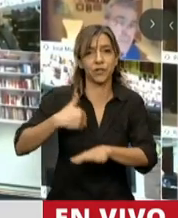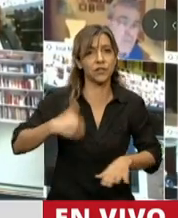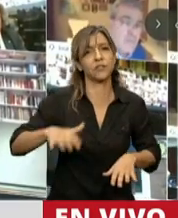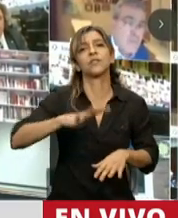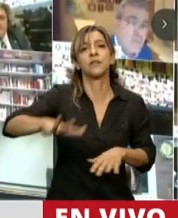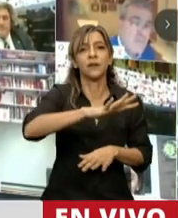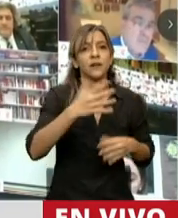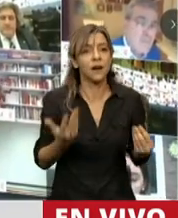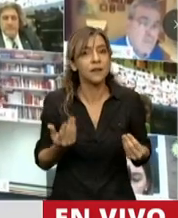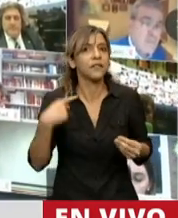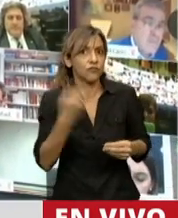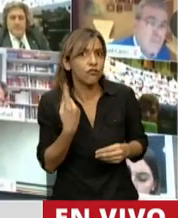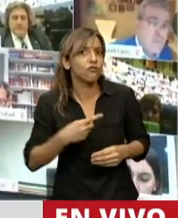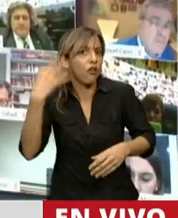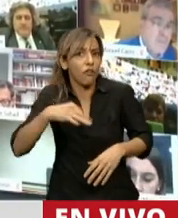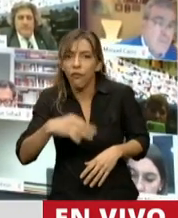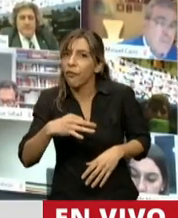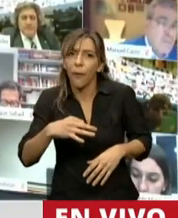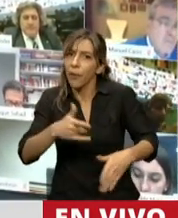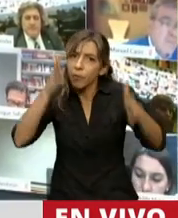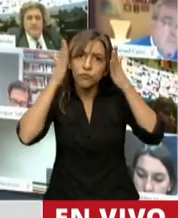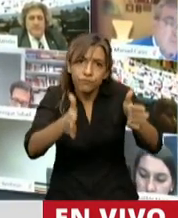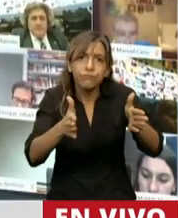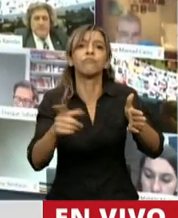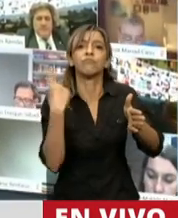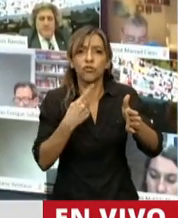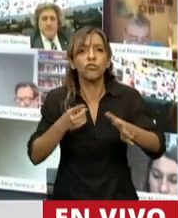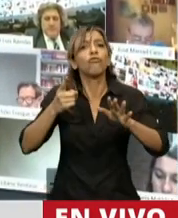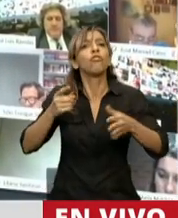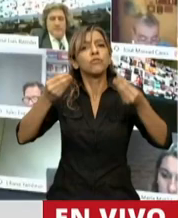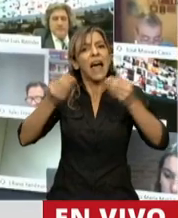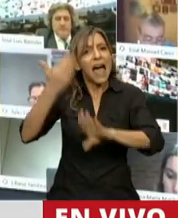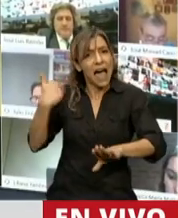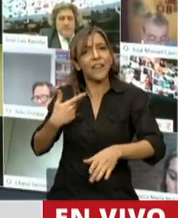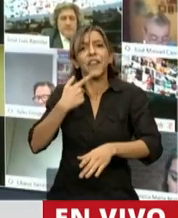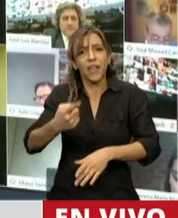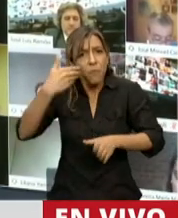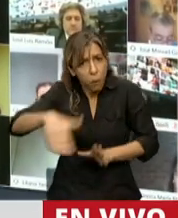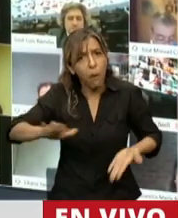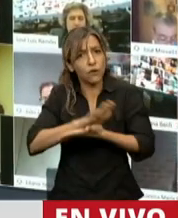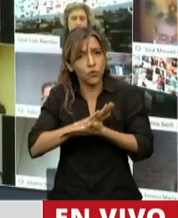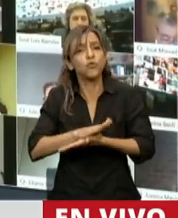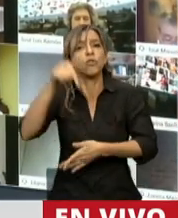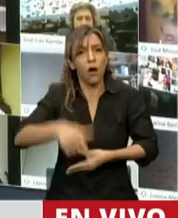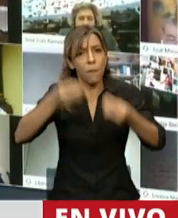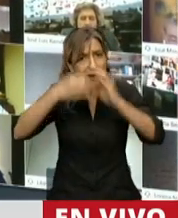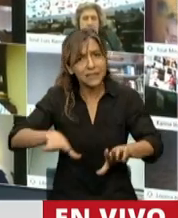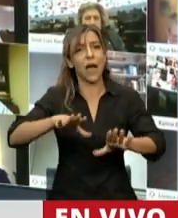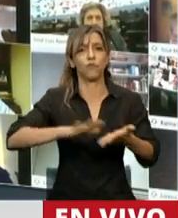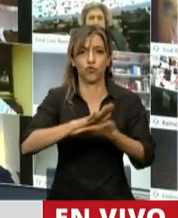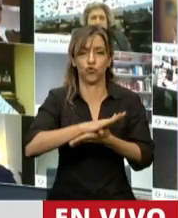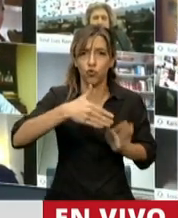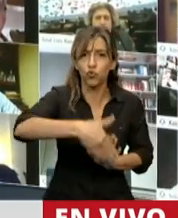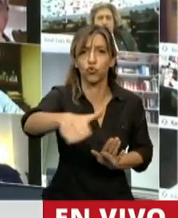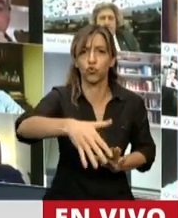Presidente de Nación hoy, la palabra empeñada. Dijimos que lo íbamos a resolver y estamos empezando a resolverlo. Pero lo que tenemos que hacer sobre todas las cosas